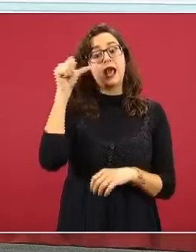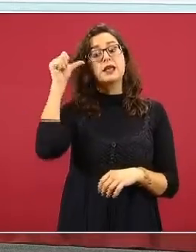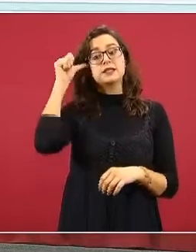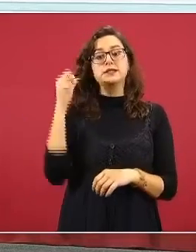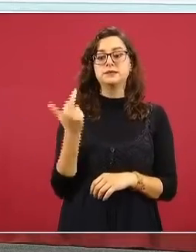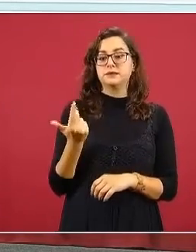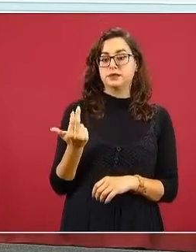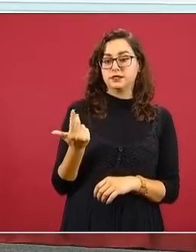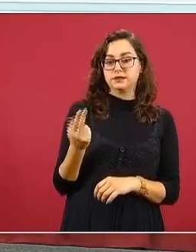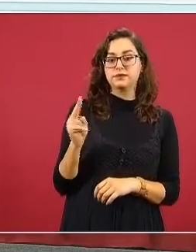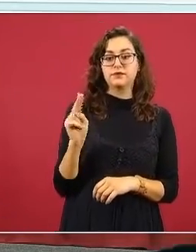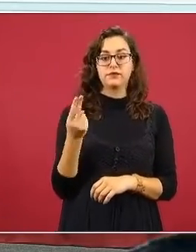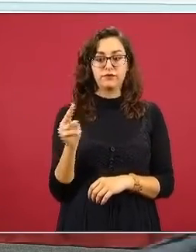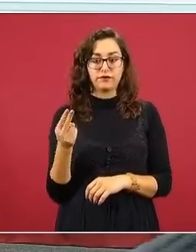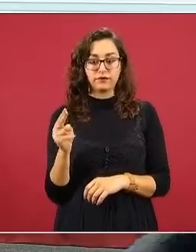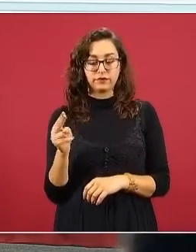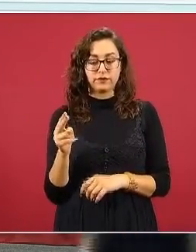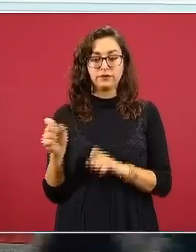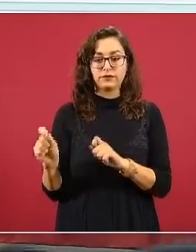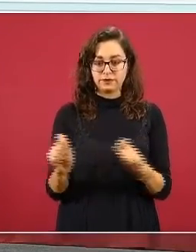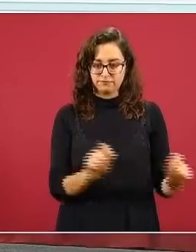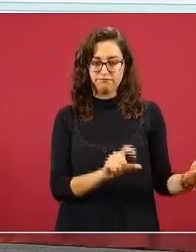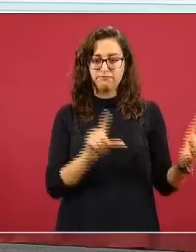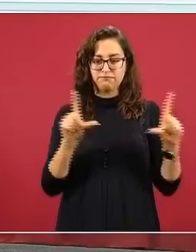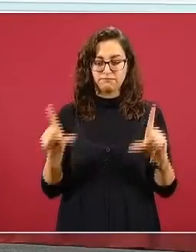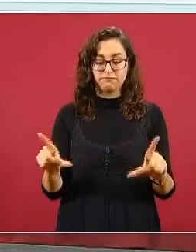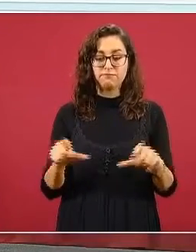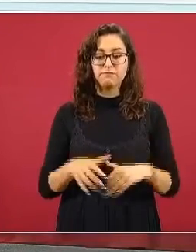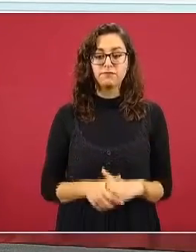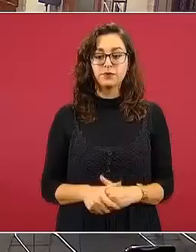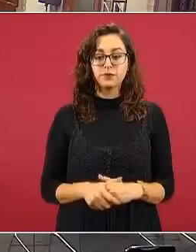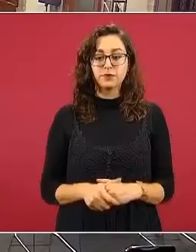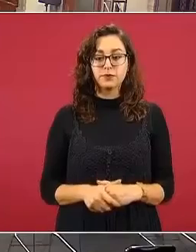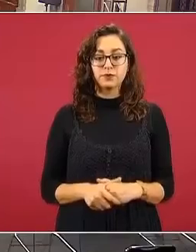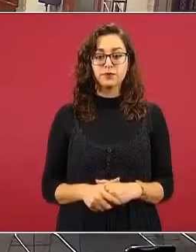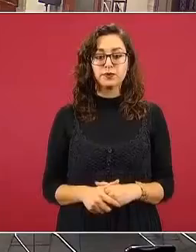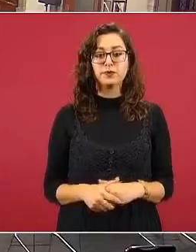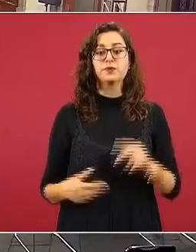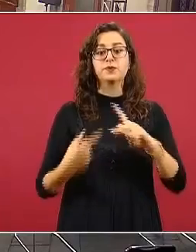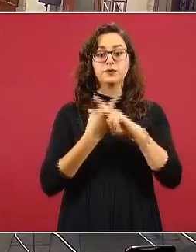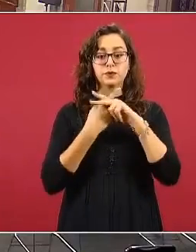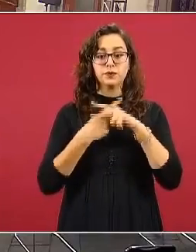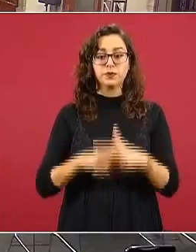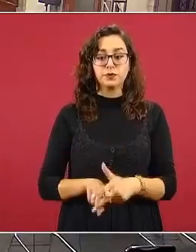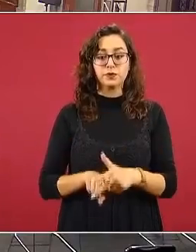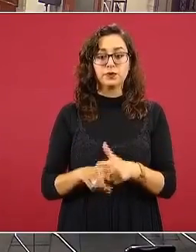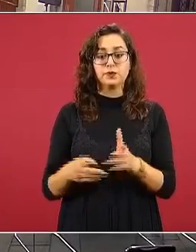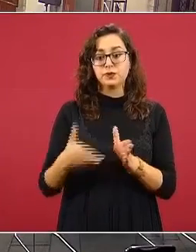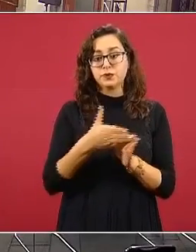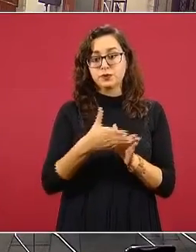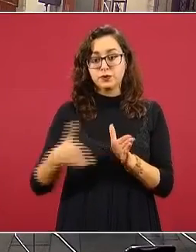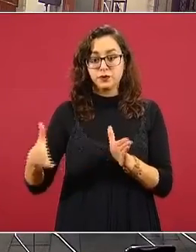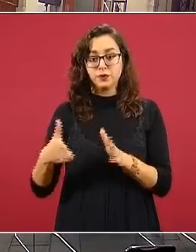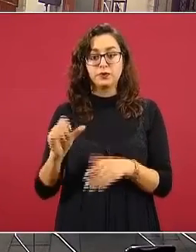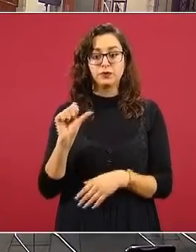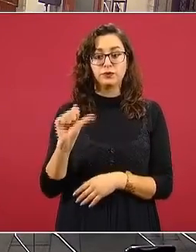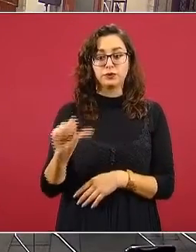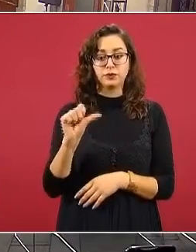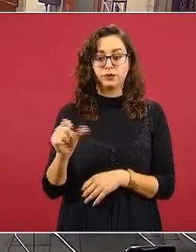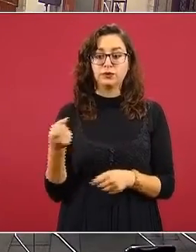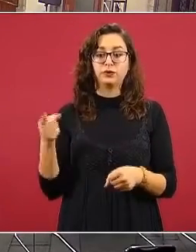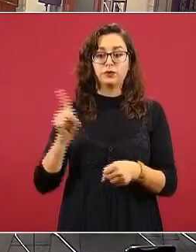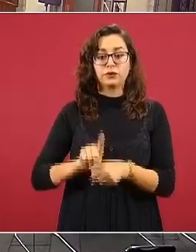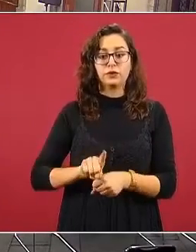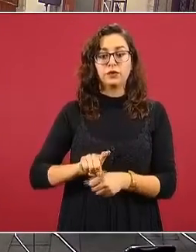25 de noviembre, si me permiten la siguiente diapositiva, iniciamos también este periodo de 16 días que